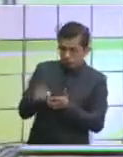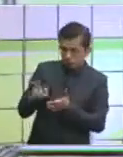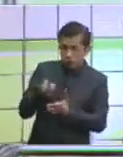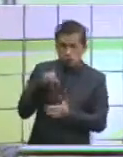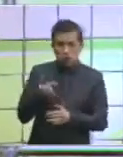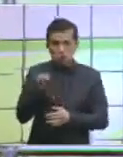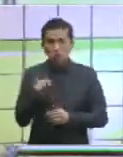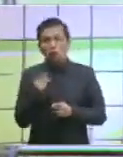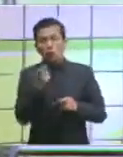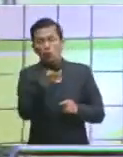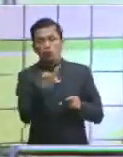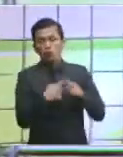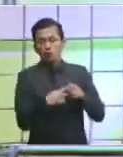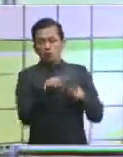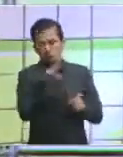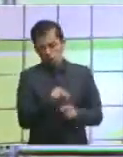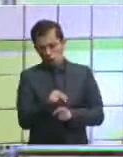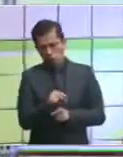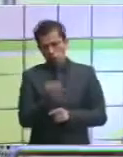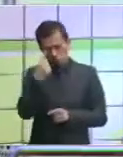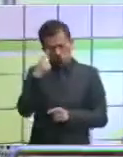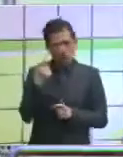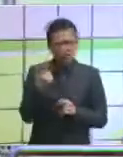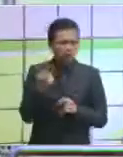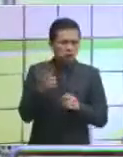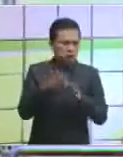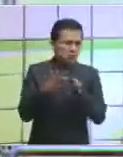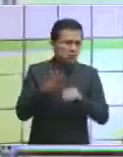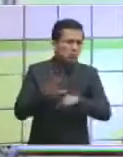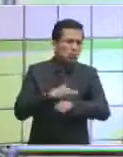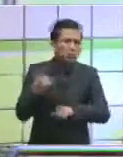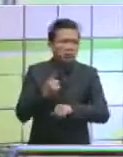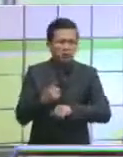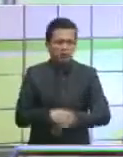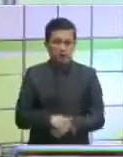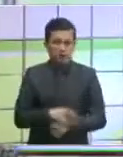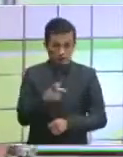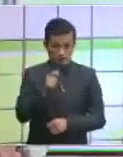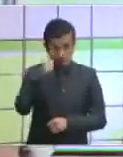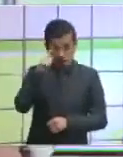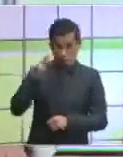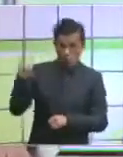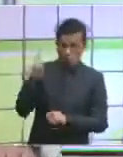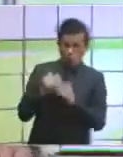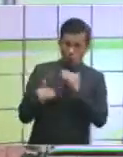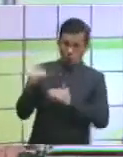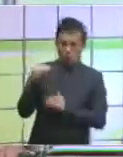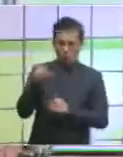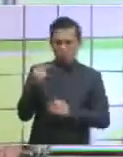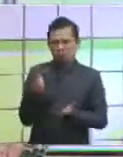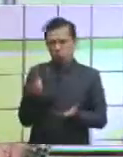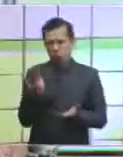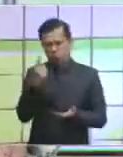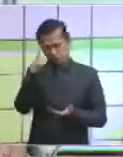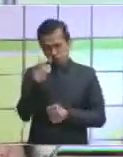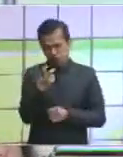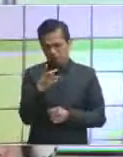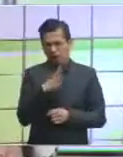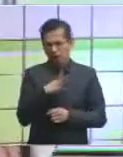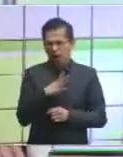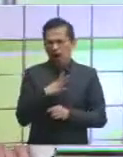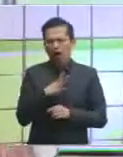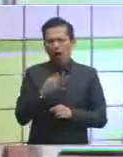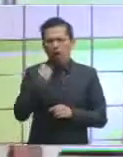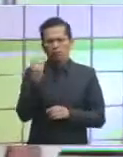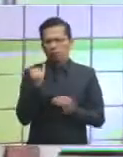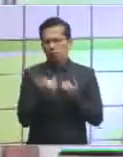los por qué es no es un acto académico para esto tenemos eventos como el día de hoy